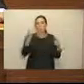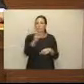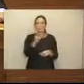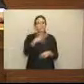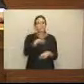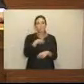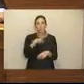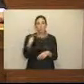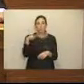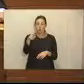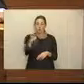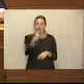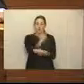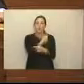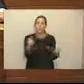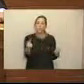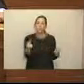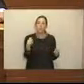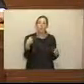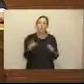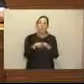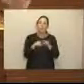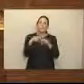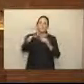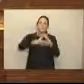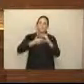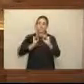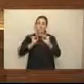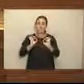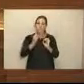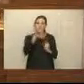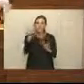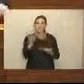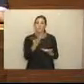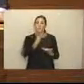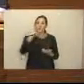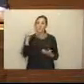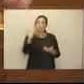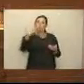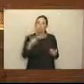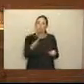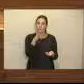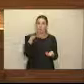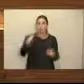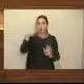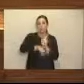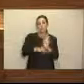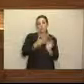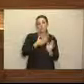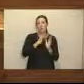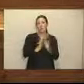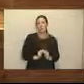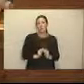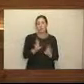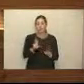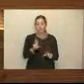anunció que el rasero que iba a establecer el Partido Socialista era ese. Bienvenidos al club, porque es el mismo que nosotros habíamos establecido. Entre otras cosas, sí, pero es que le